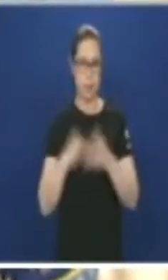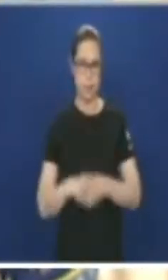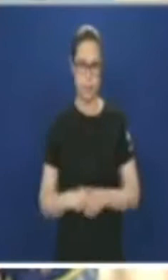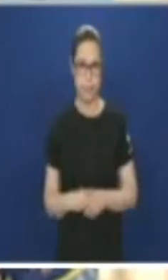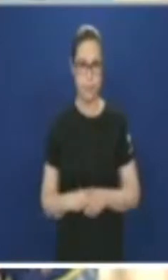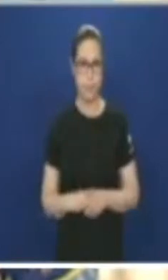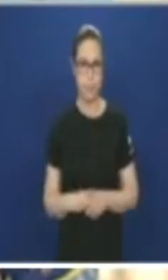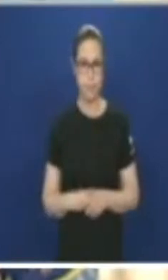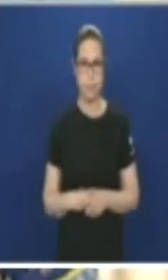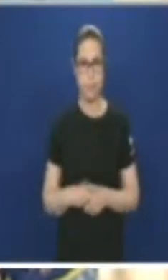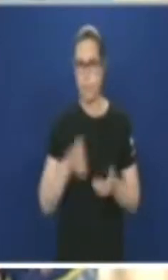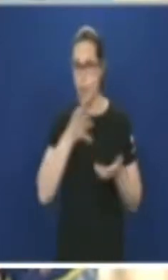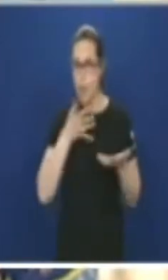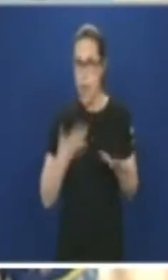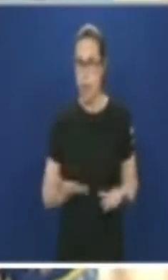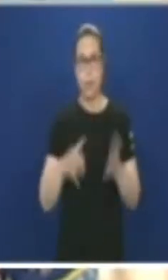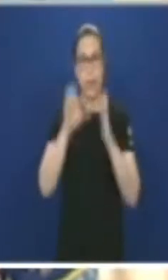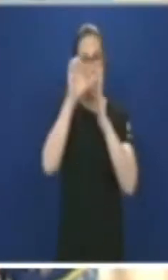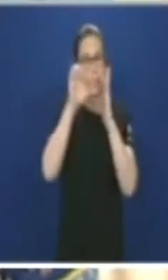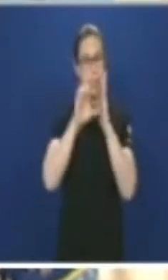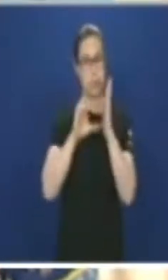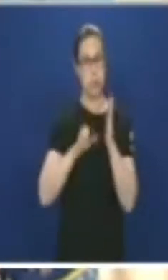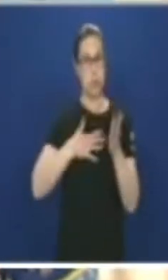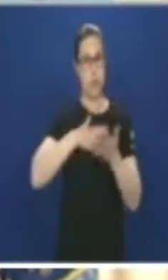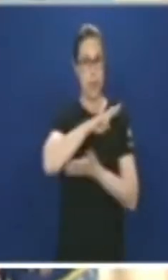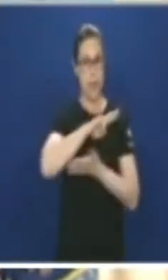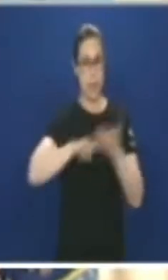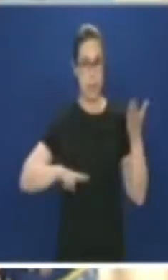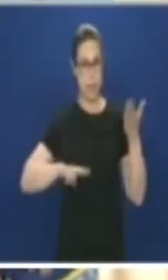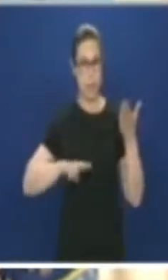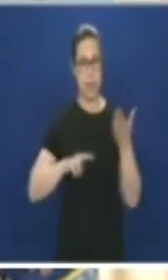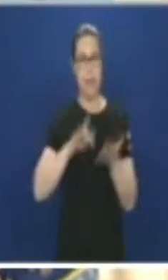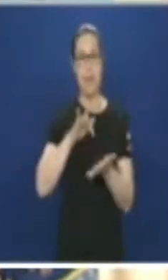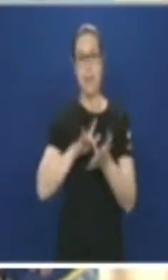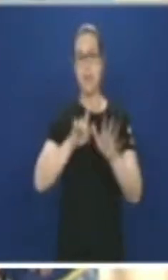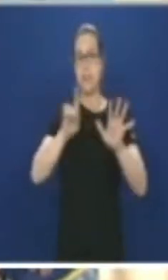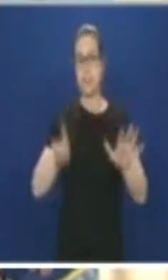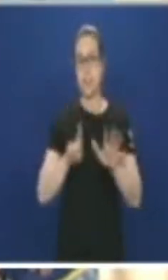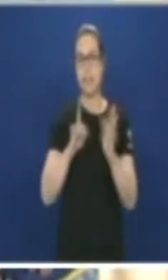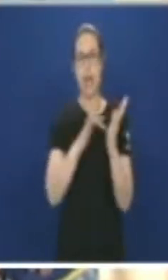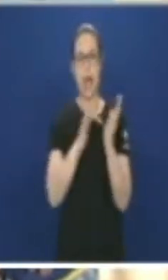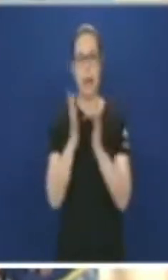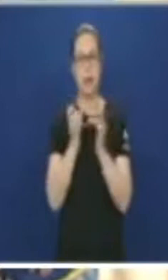O vixente Estatuto de Autonomía de Galicia, promulgado o 6 de